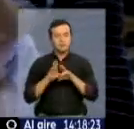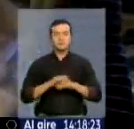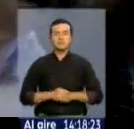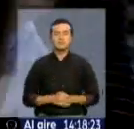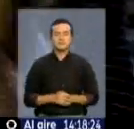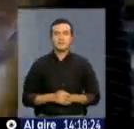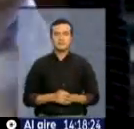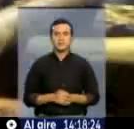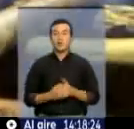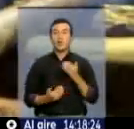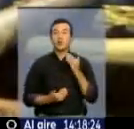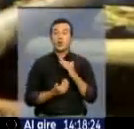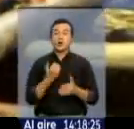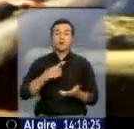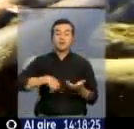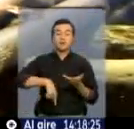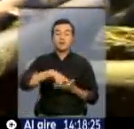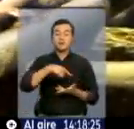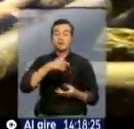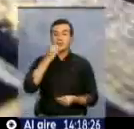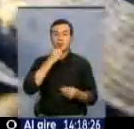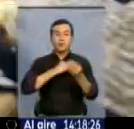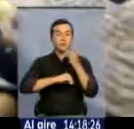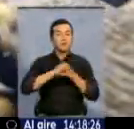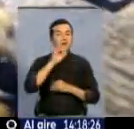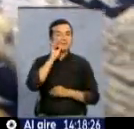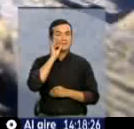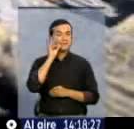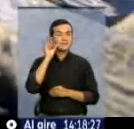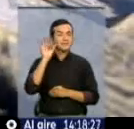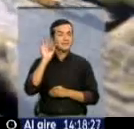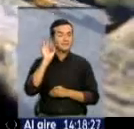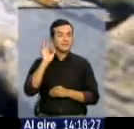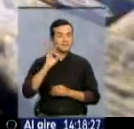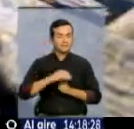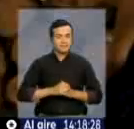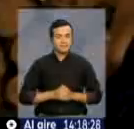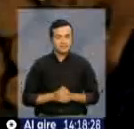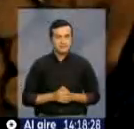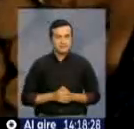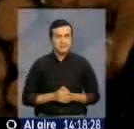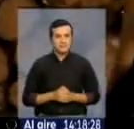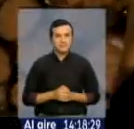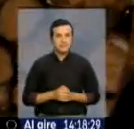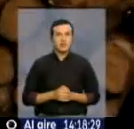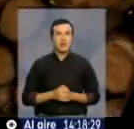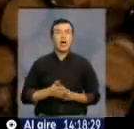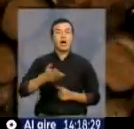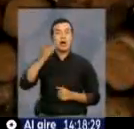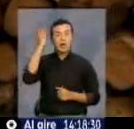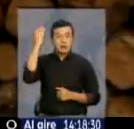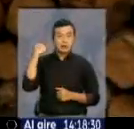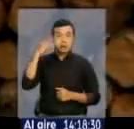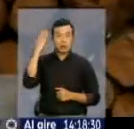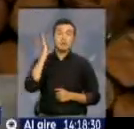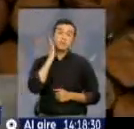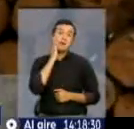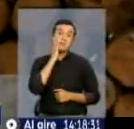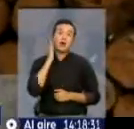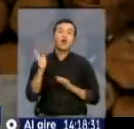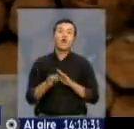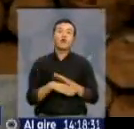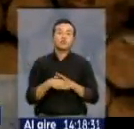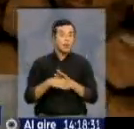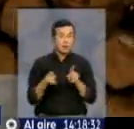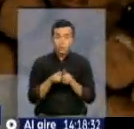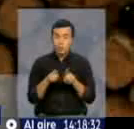y brindar nuevos platos para el deleite de paladares más exigentes. Antes madres que son cocinaban